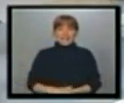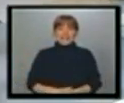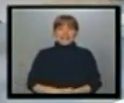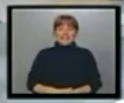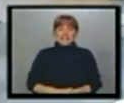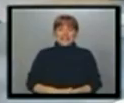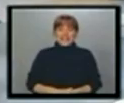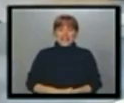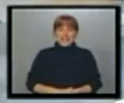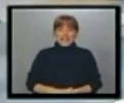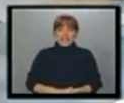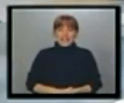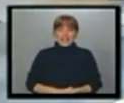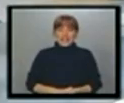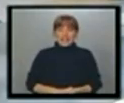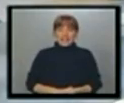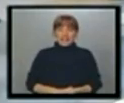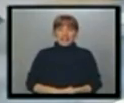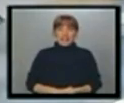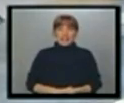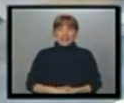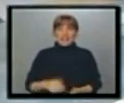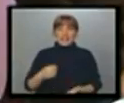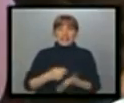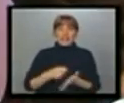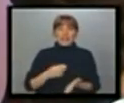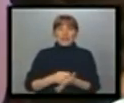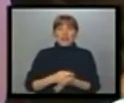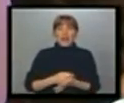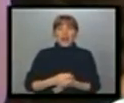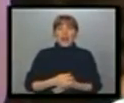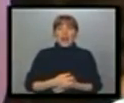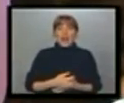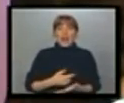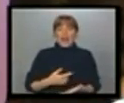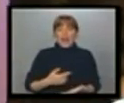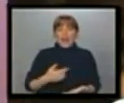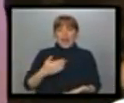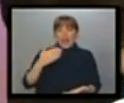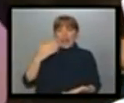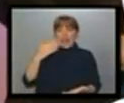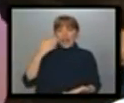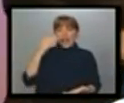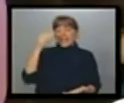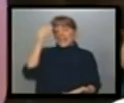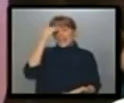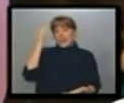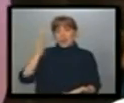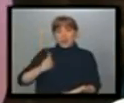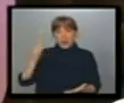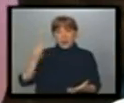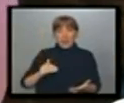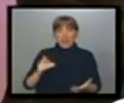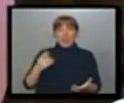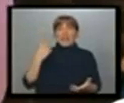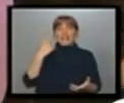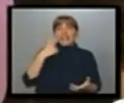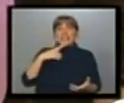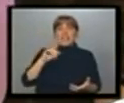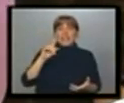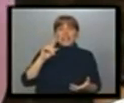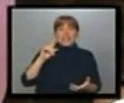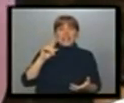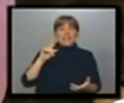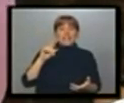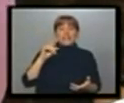Exagera. Te pagan por monedas. Te pagan por monedas. Te pagan hasta 15% por monedas los chinos. Entonces, o sea, vos le dices a 100 pesos en monedas, 115